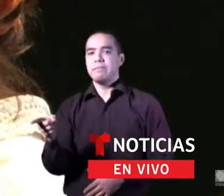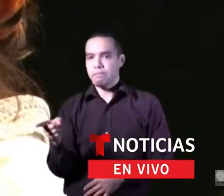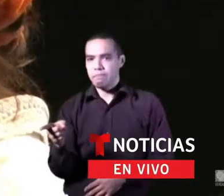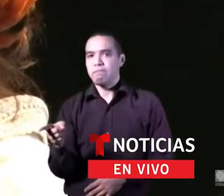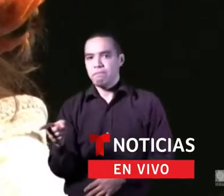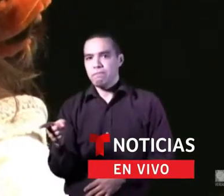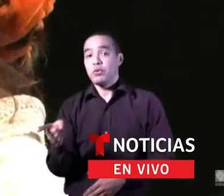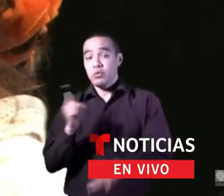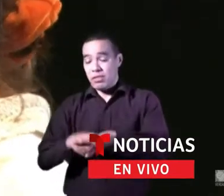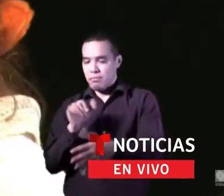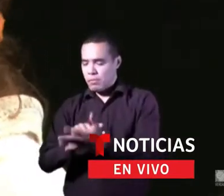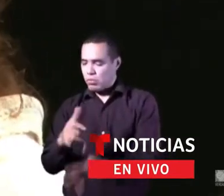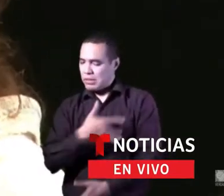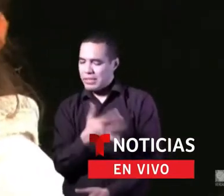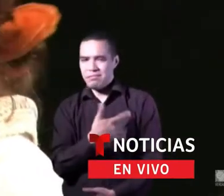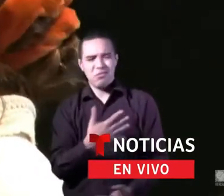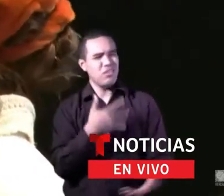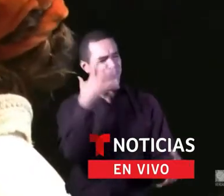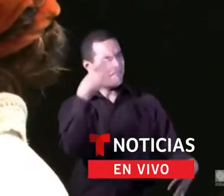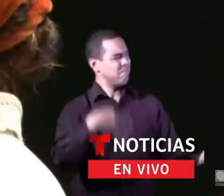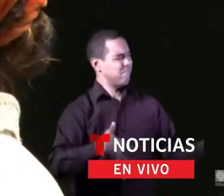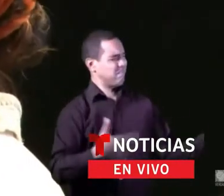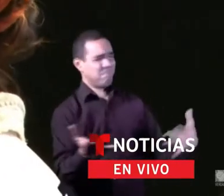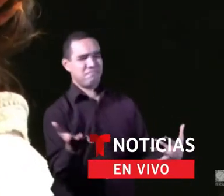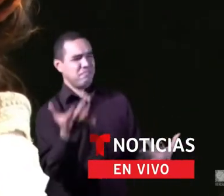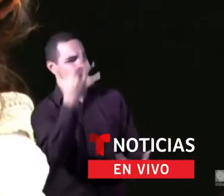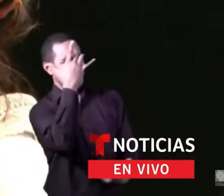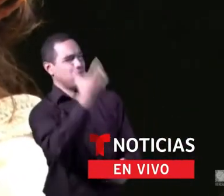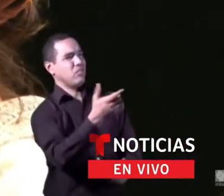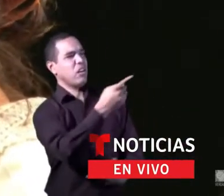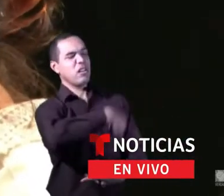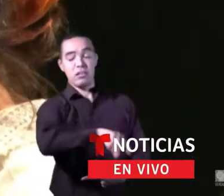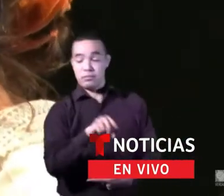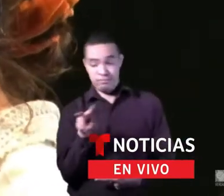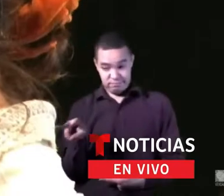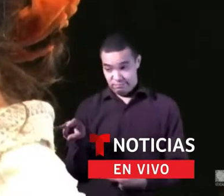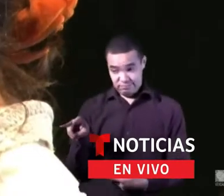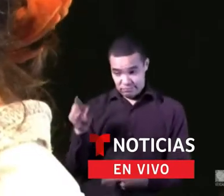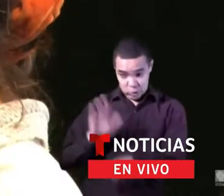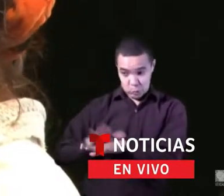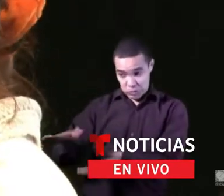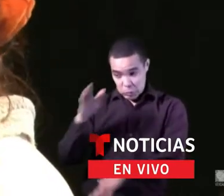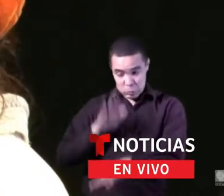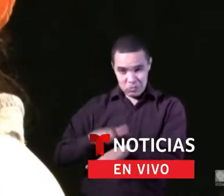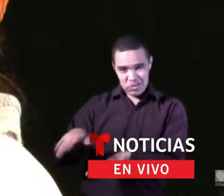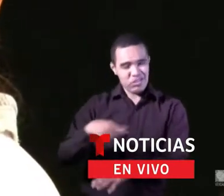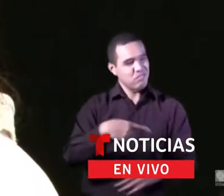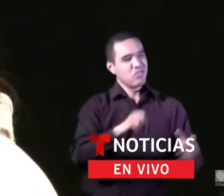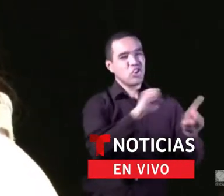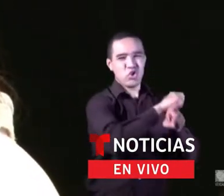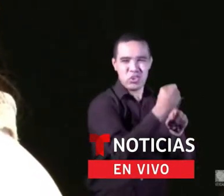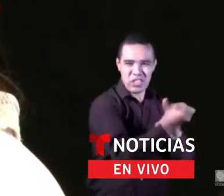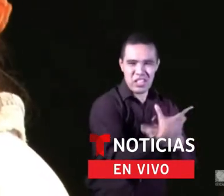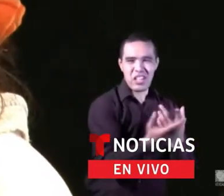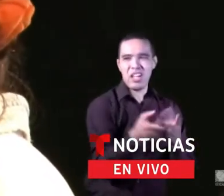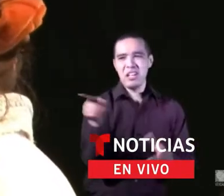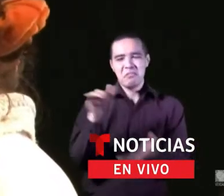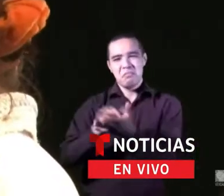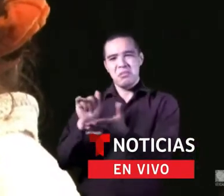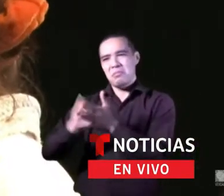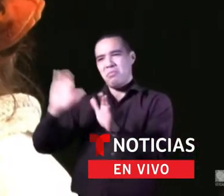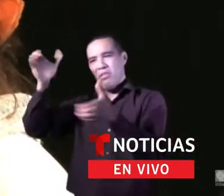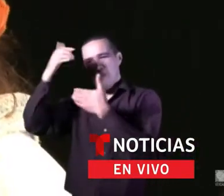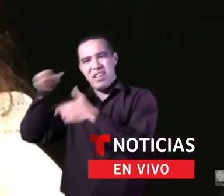donde hemos sentido incomprensión por todos lados comprensión de la sociedad e incomprensión de nuestros captores aún